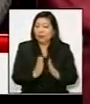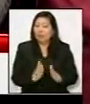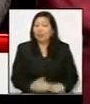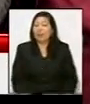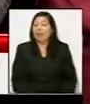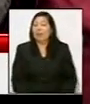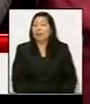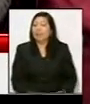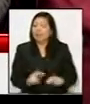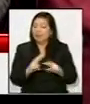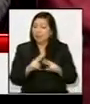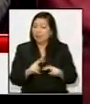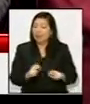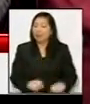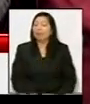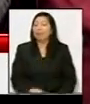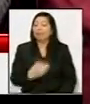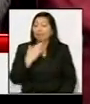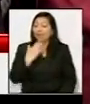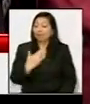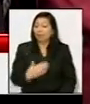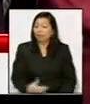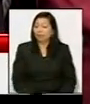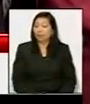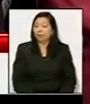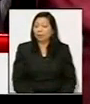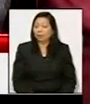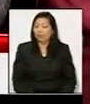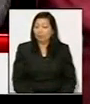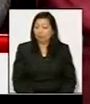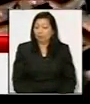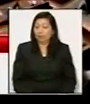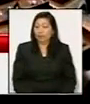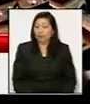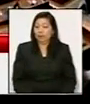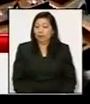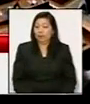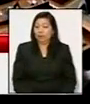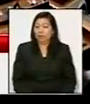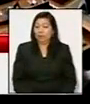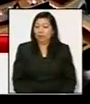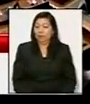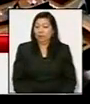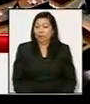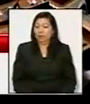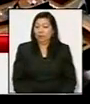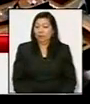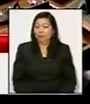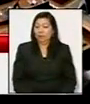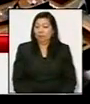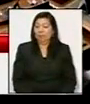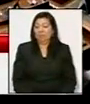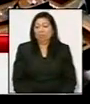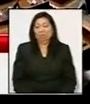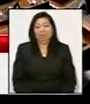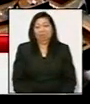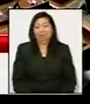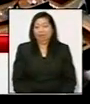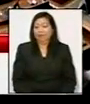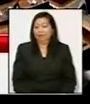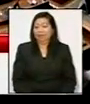del inglés de simple para toni gracias congresista mantenía con él para olvidar parece que yo